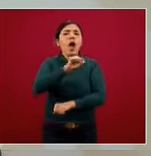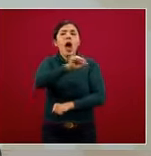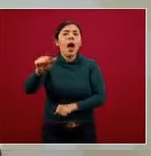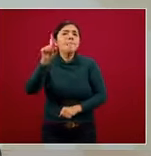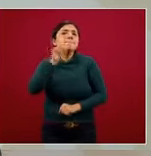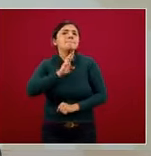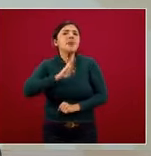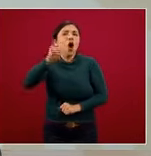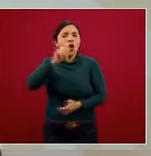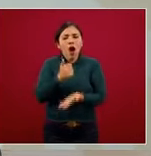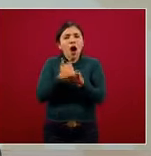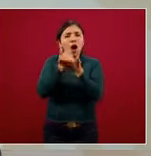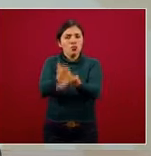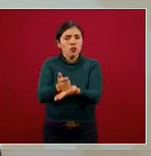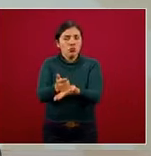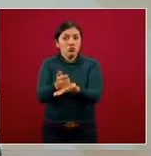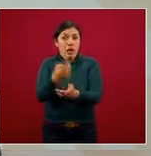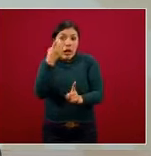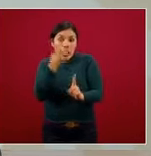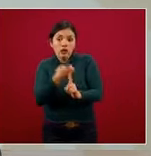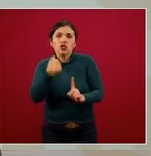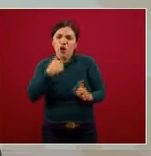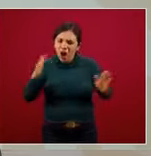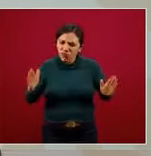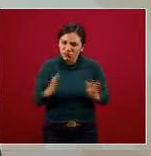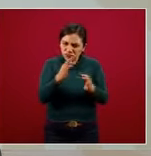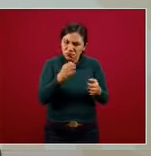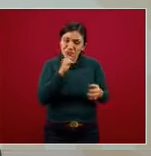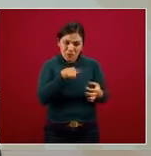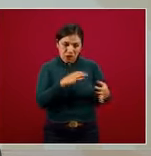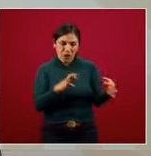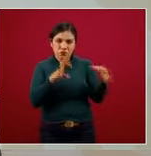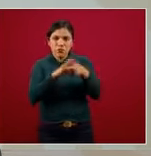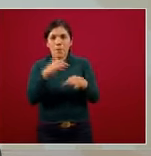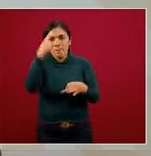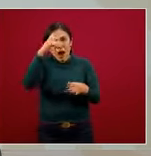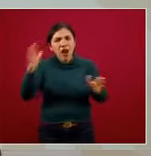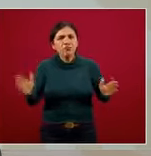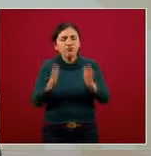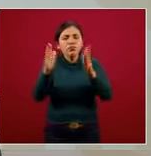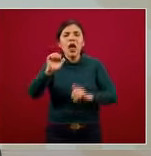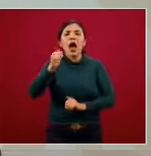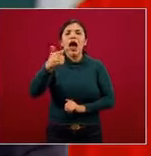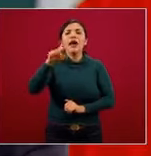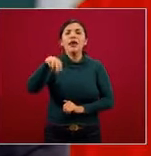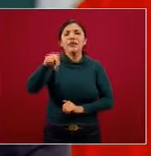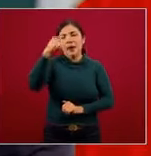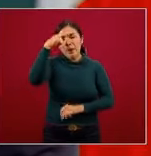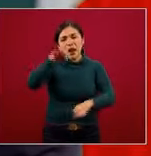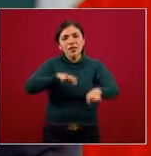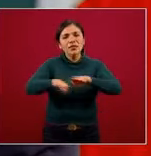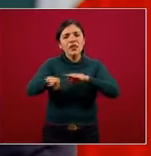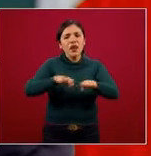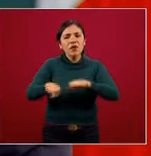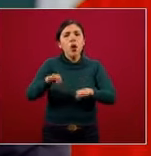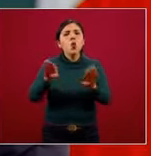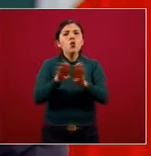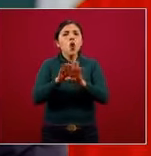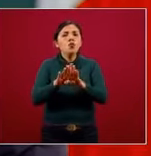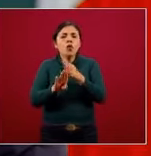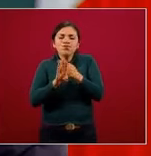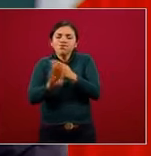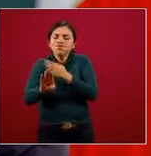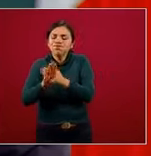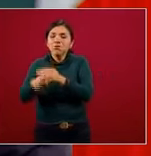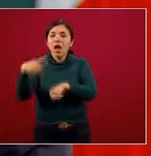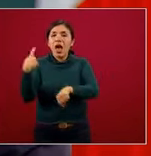causas. Con esta organización hemos podido impulsar justamente la agenda de trabajo de la prevención de